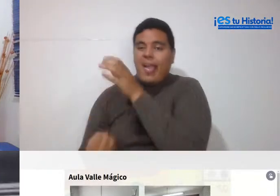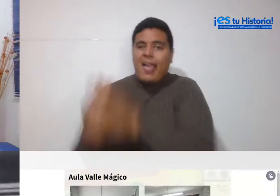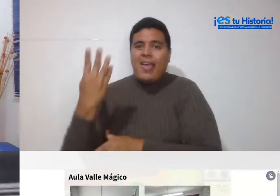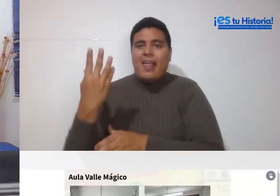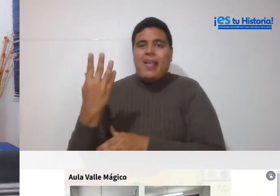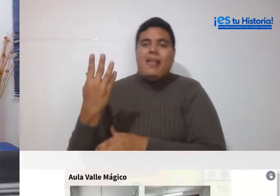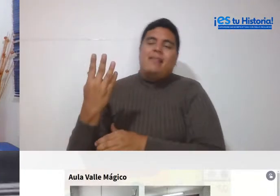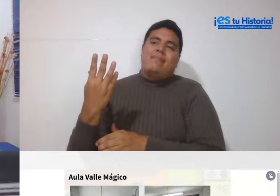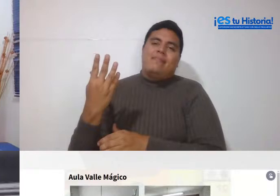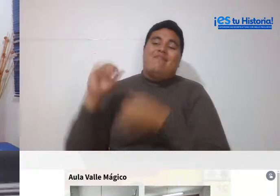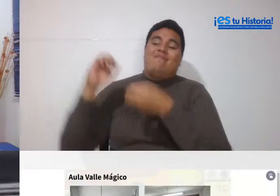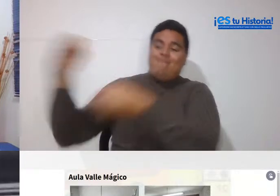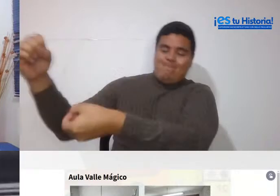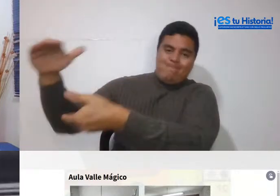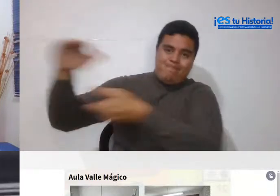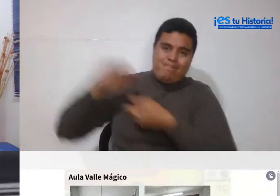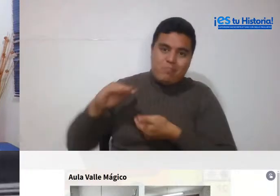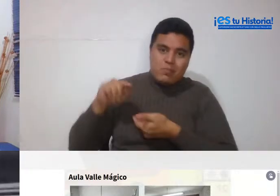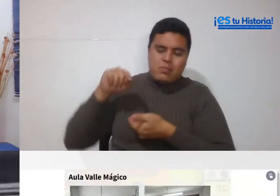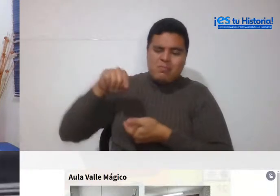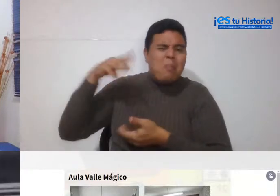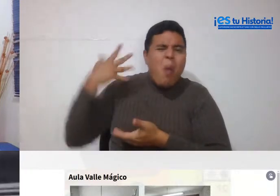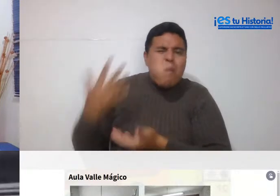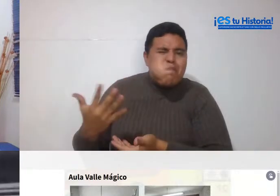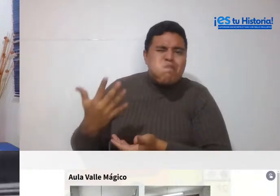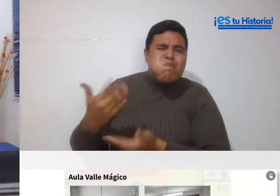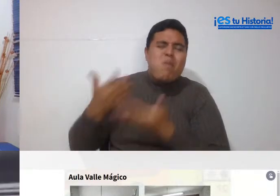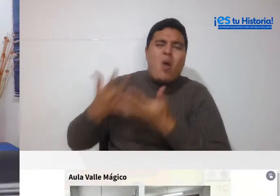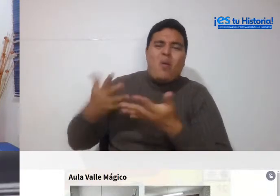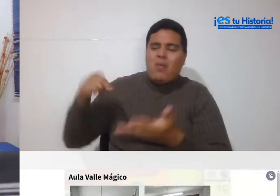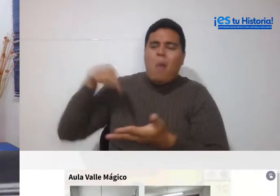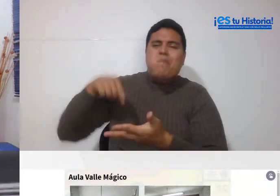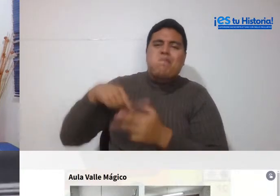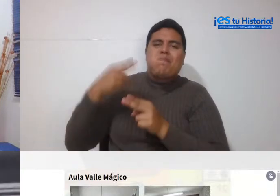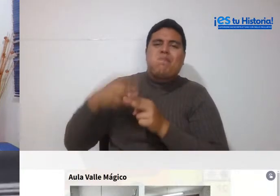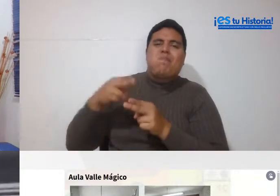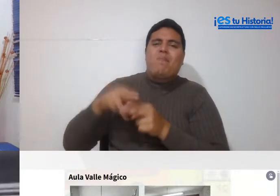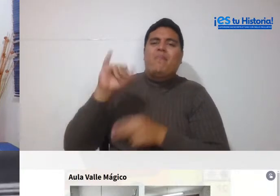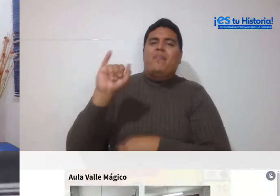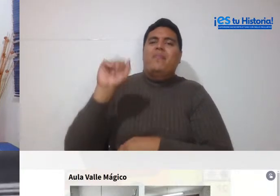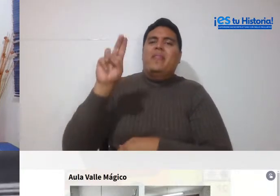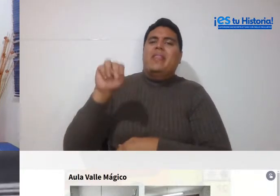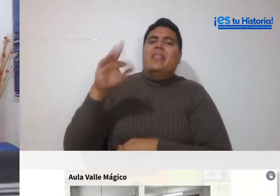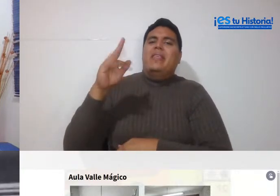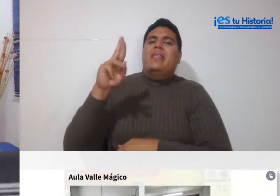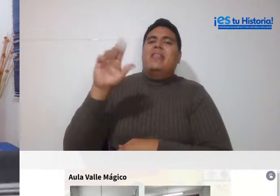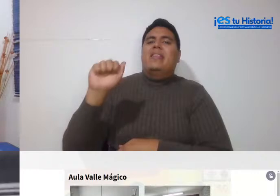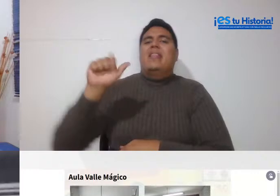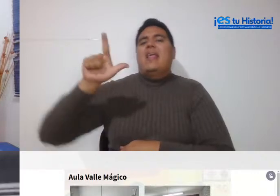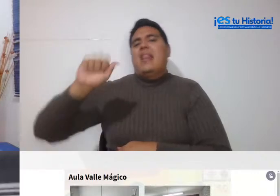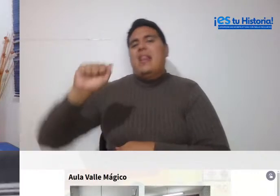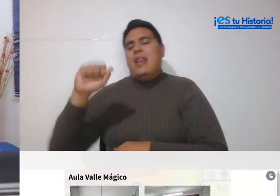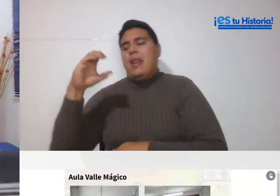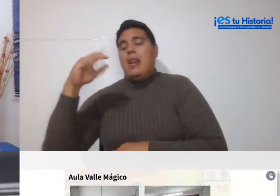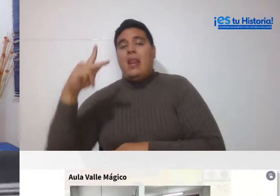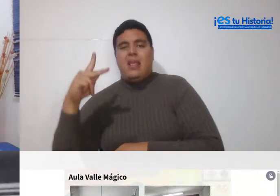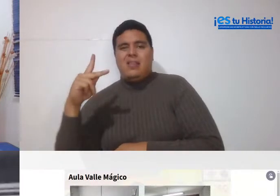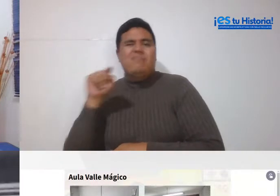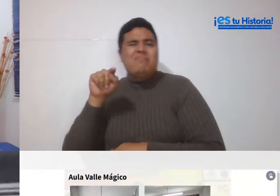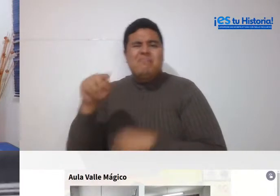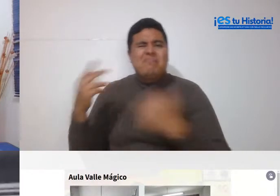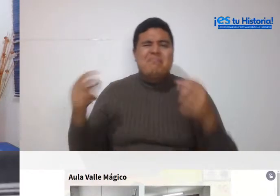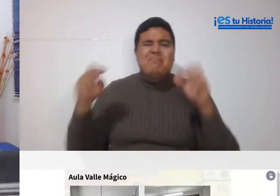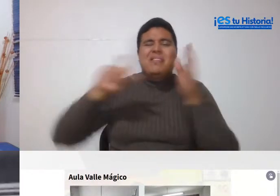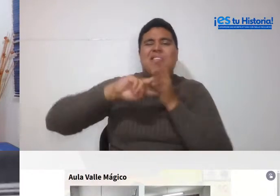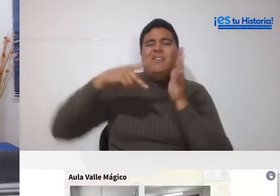entregado algo que se llama un InterLab, ¿sí? Que es un access point, y ese access point me va a